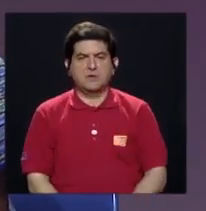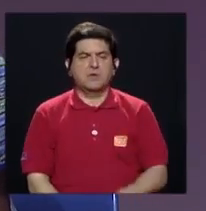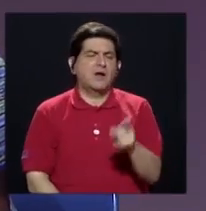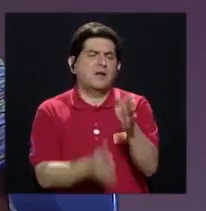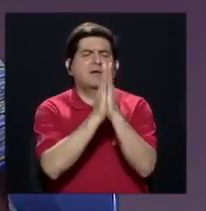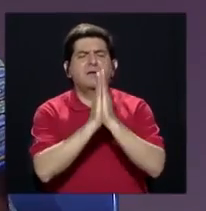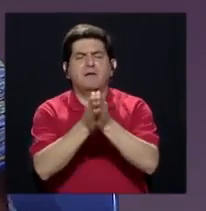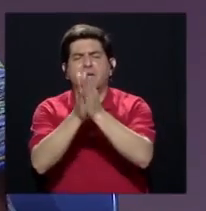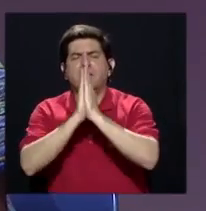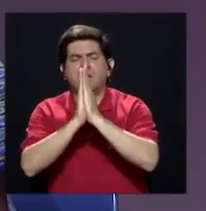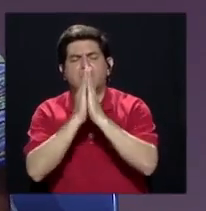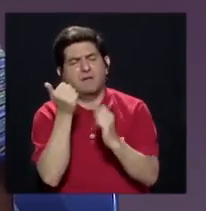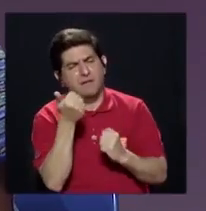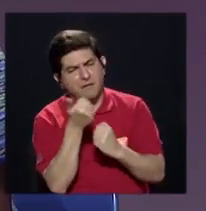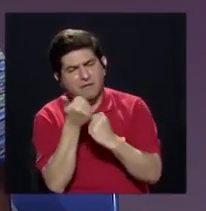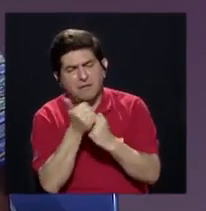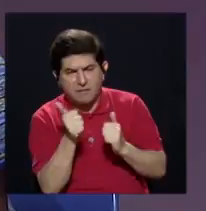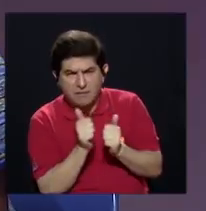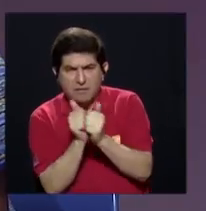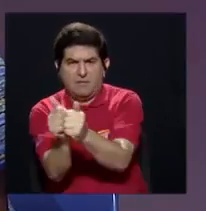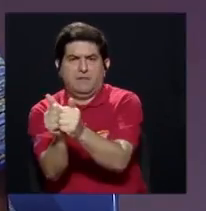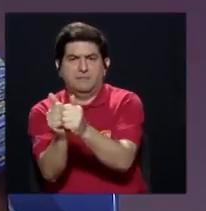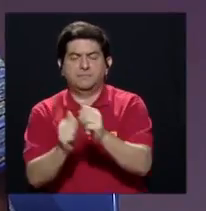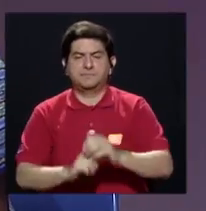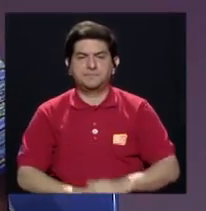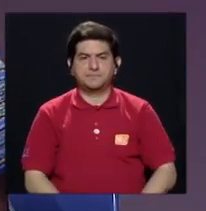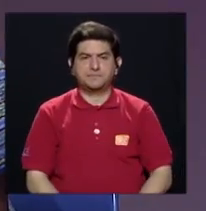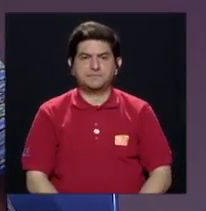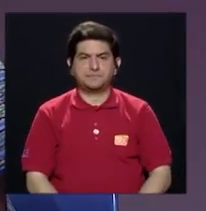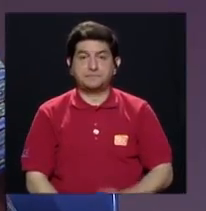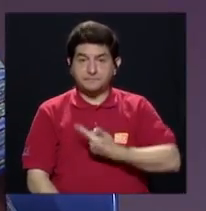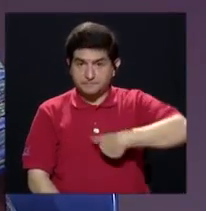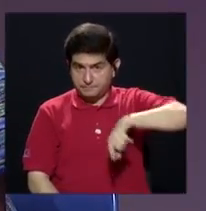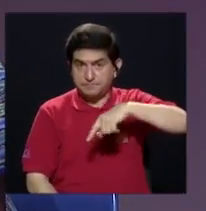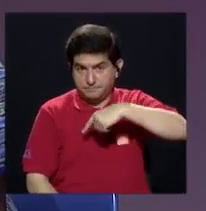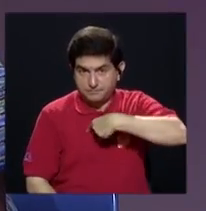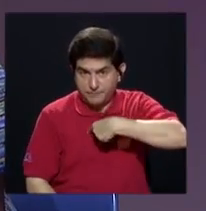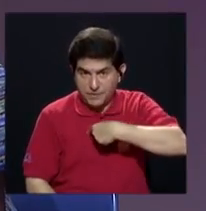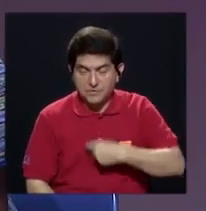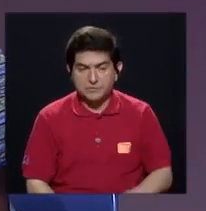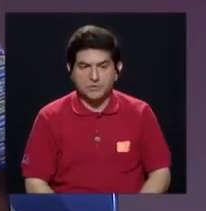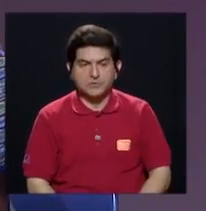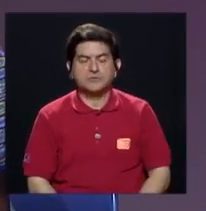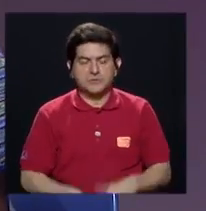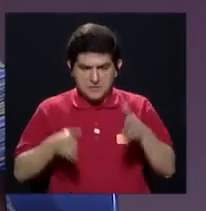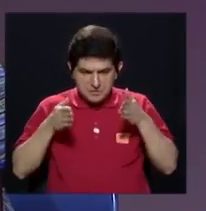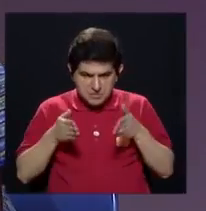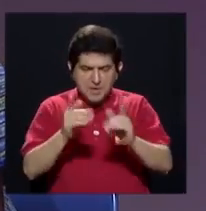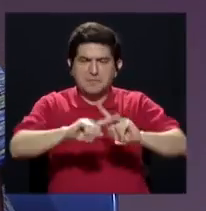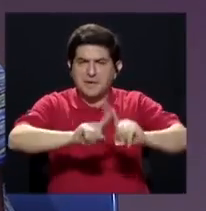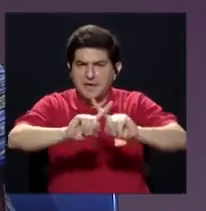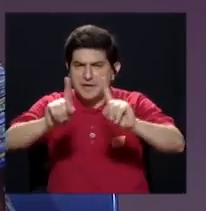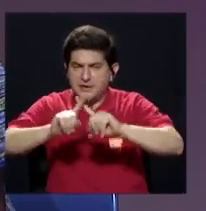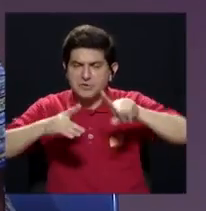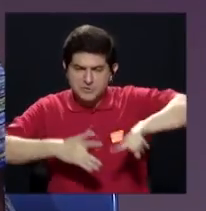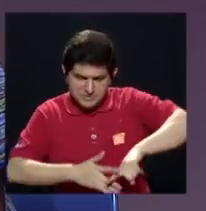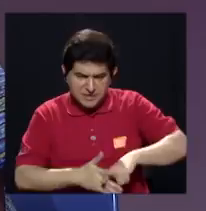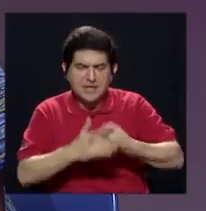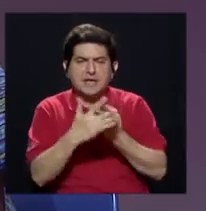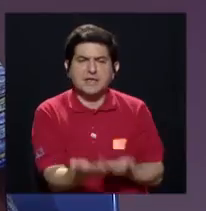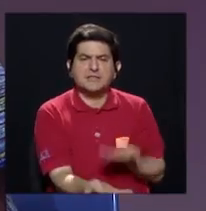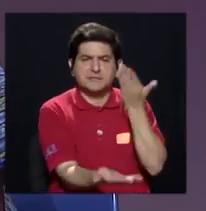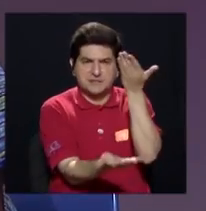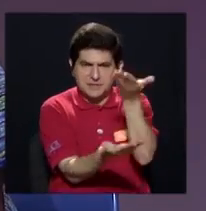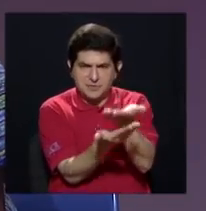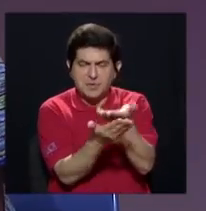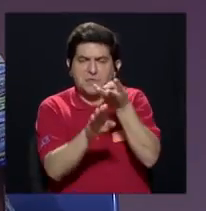pidiendo que acompañar de ahí entonces con más eh caminos empieza a tejerse la propuesta